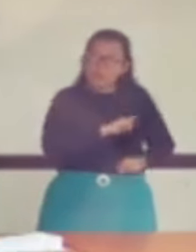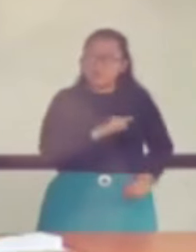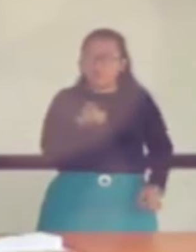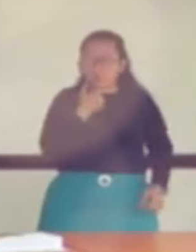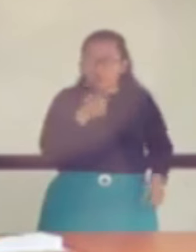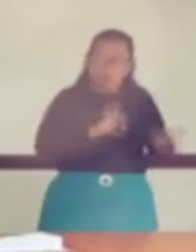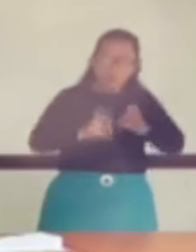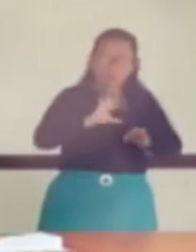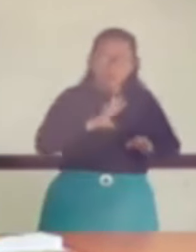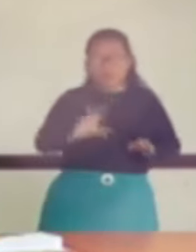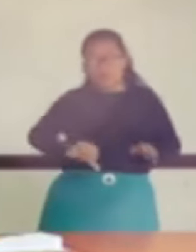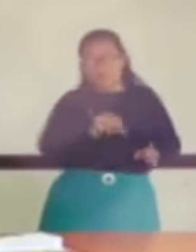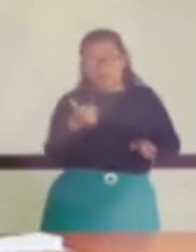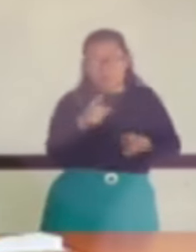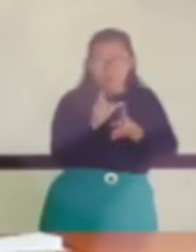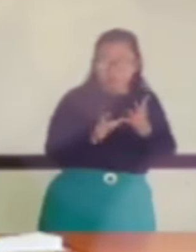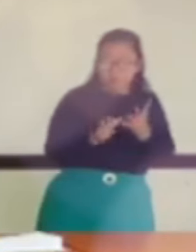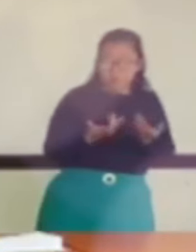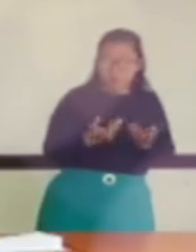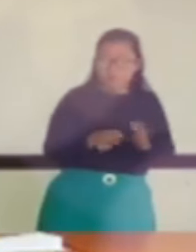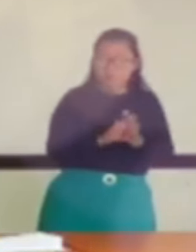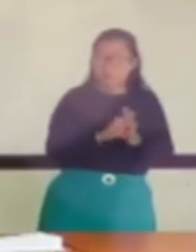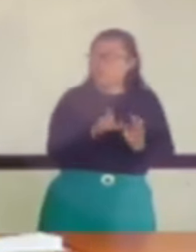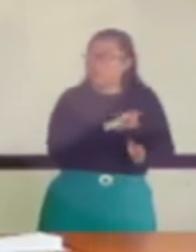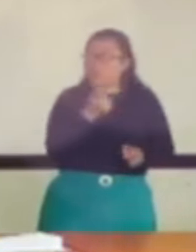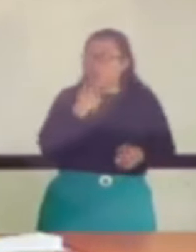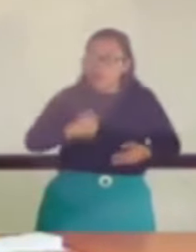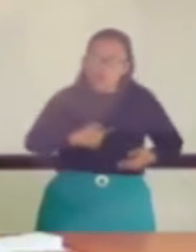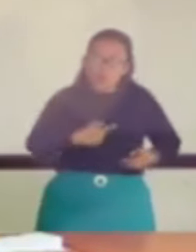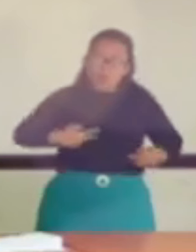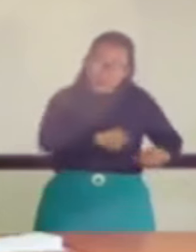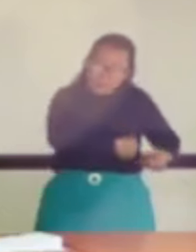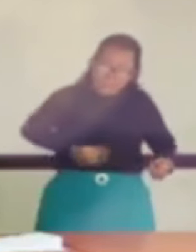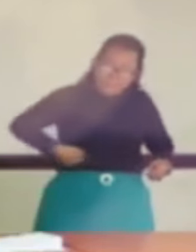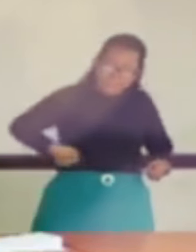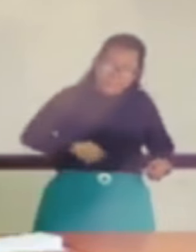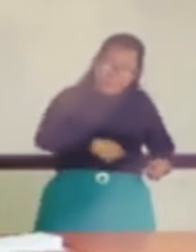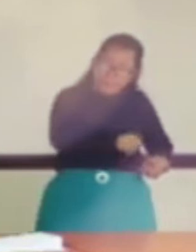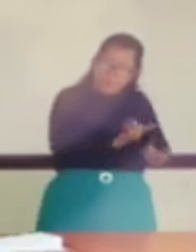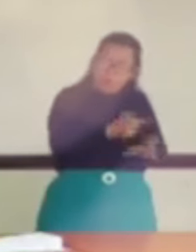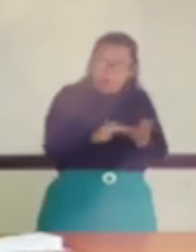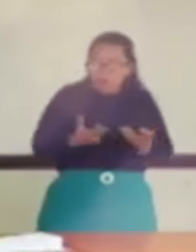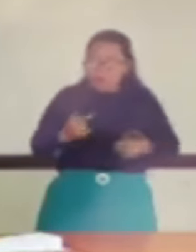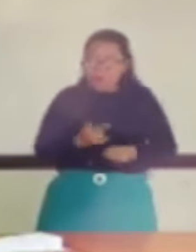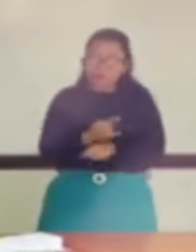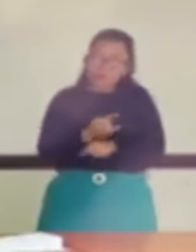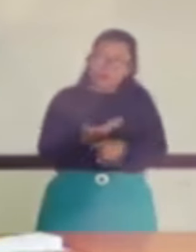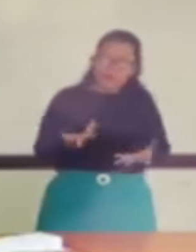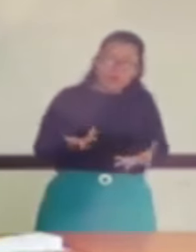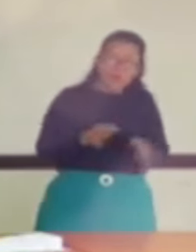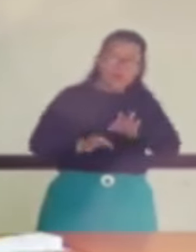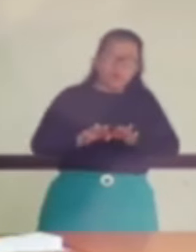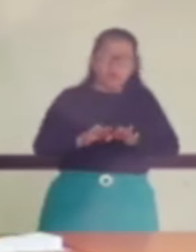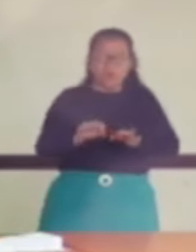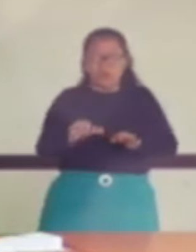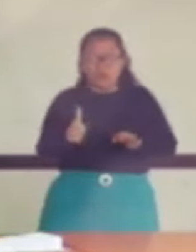o también hay insumo médico, quirúrgico o piezas fundamentales para el